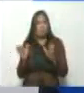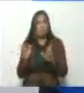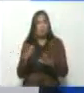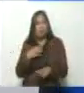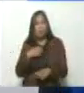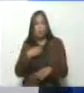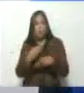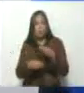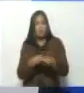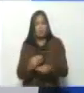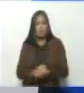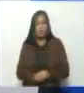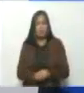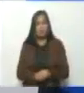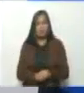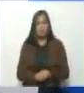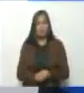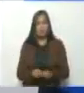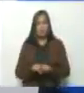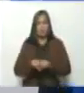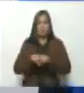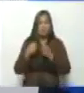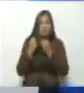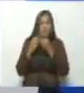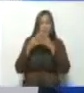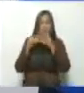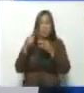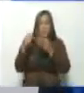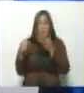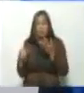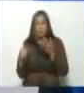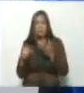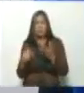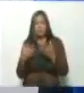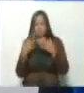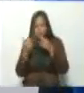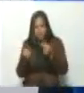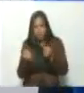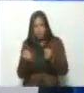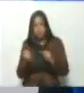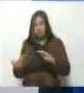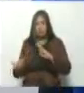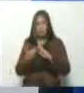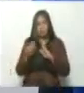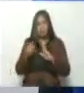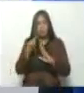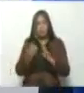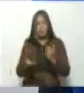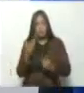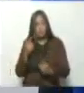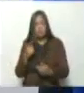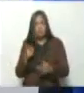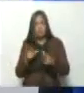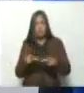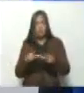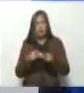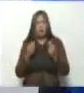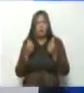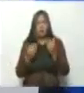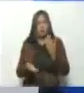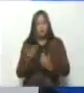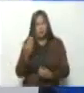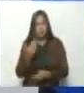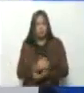porque nos mata a las unidades, rompe los gatos, rompe las palas. Es decir, no hay una afectación bien importante a las unidades, un costo bien